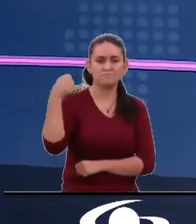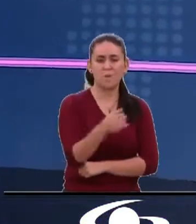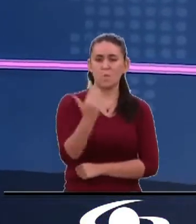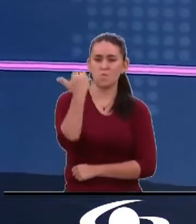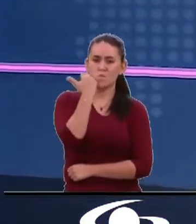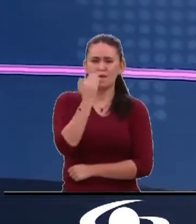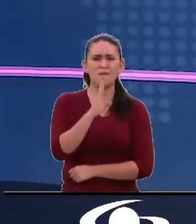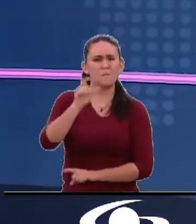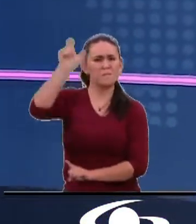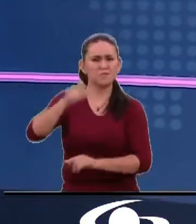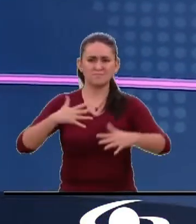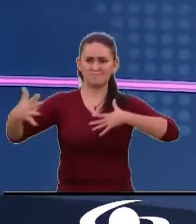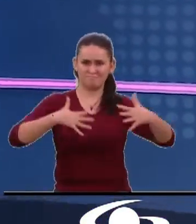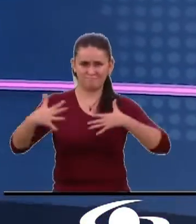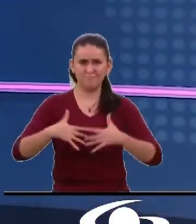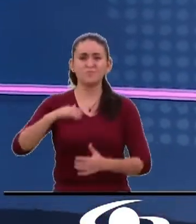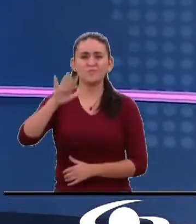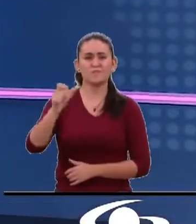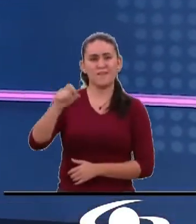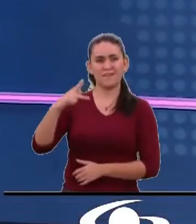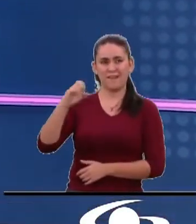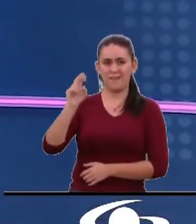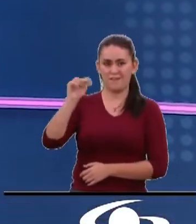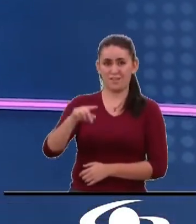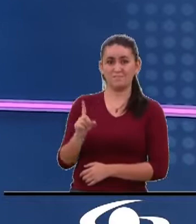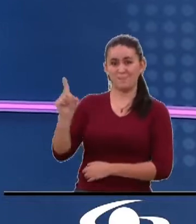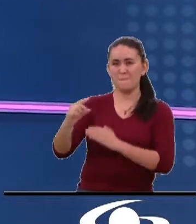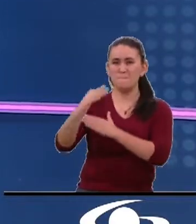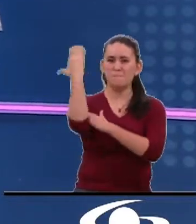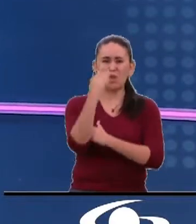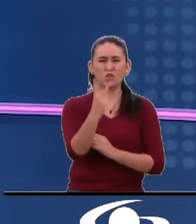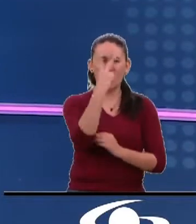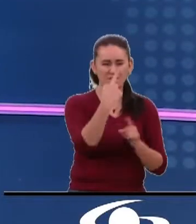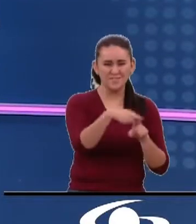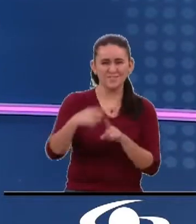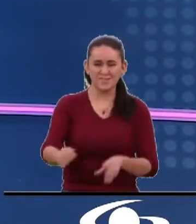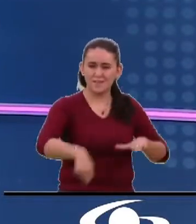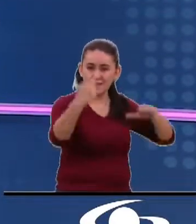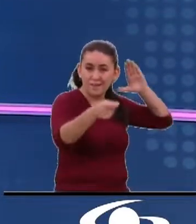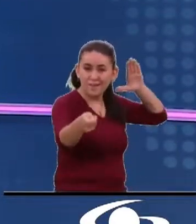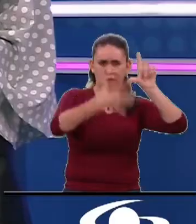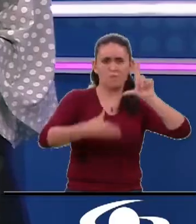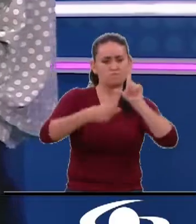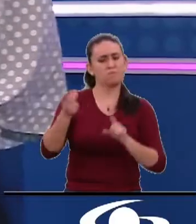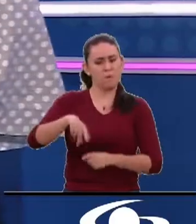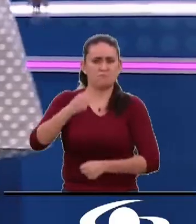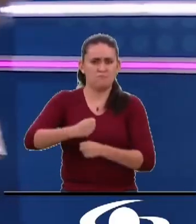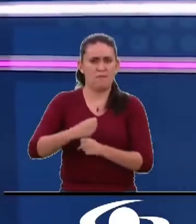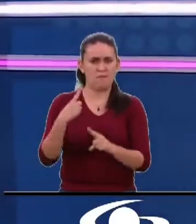sexual a una mujer para el actor escocés Kevin Guthrie, quien hizo parte de las 2 entregas de la película Animales